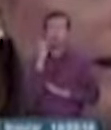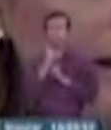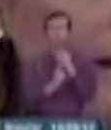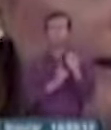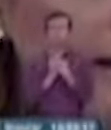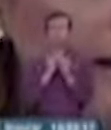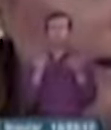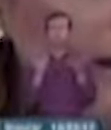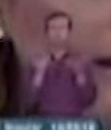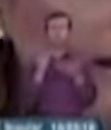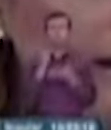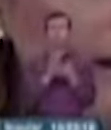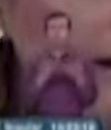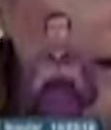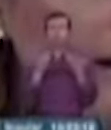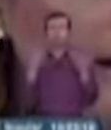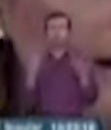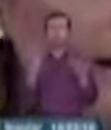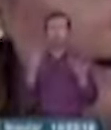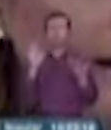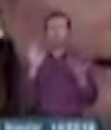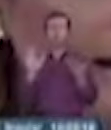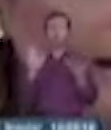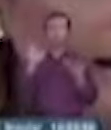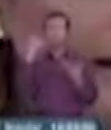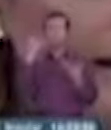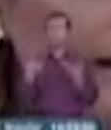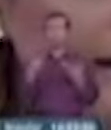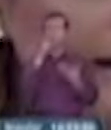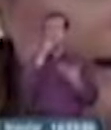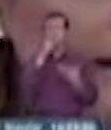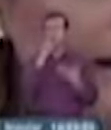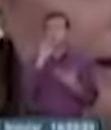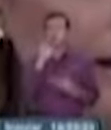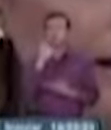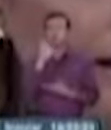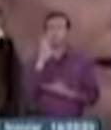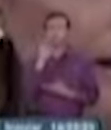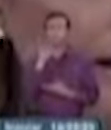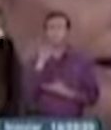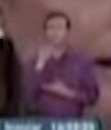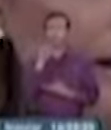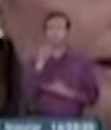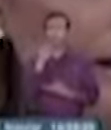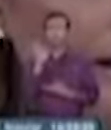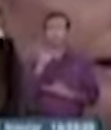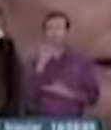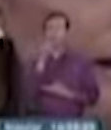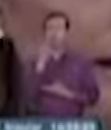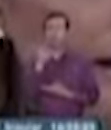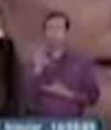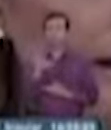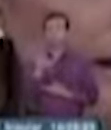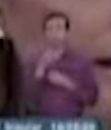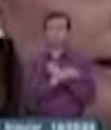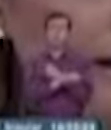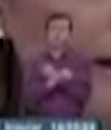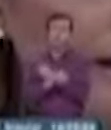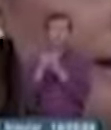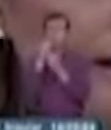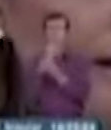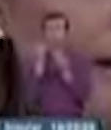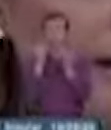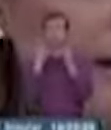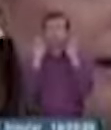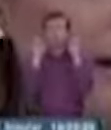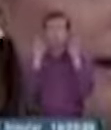anuales. La otra mitad del contrato le pertenece a la presentadora Estefanía Tejada, quien realiza unas pastillas informativas